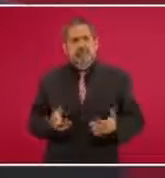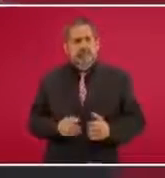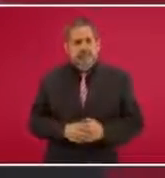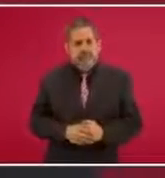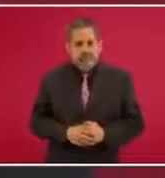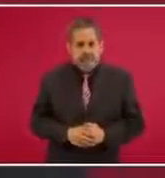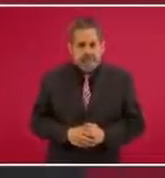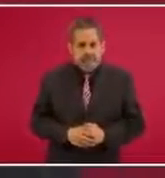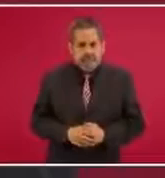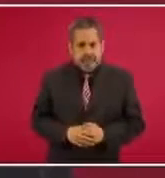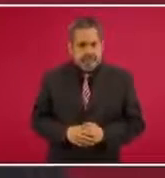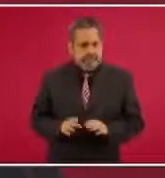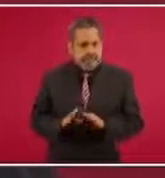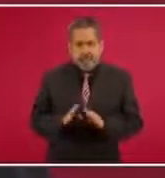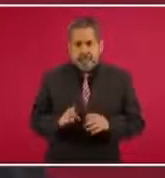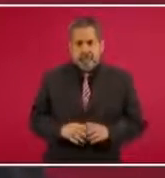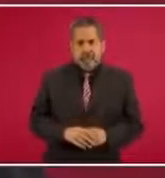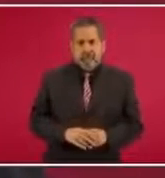este